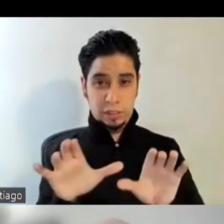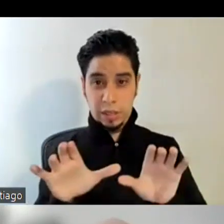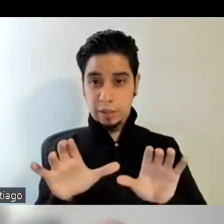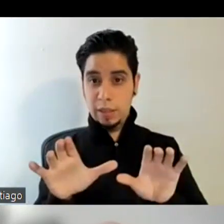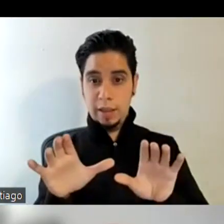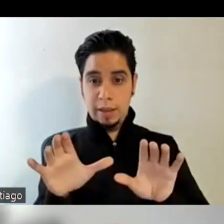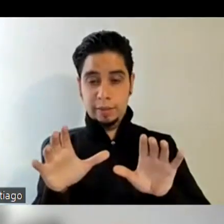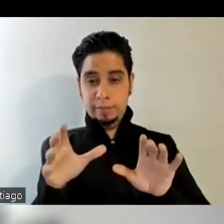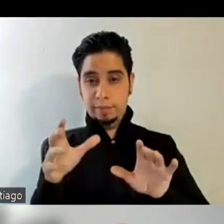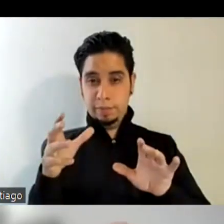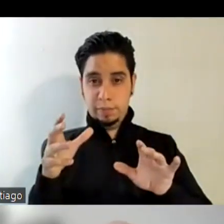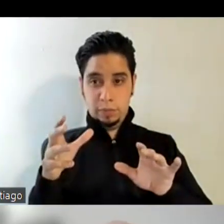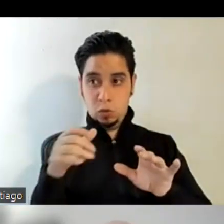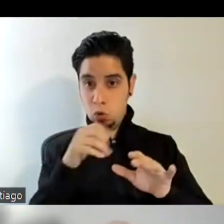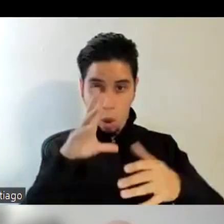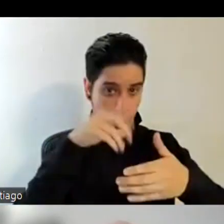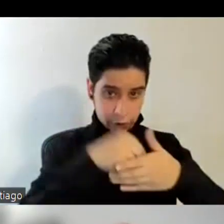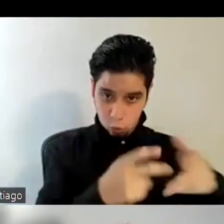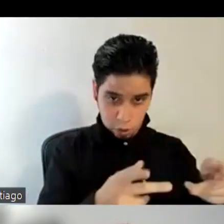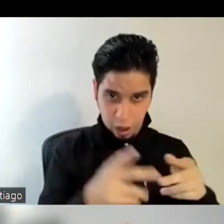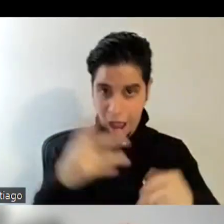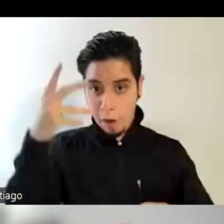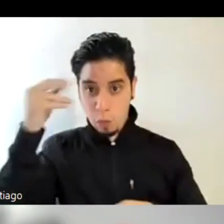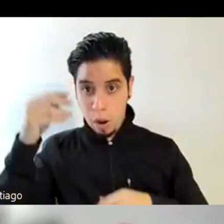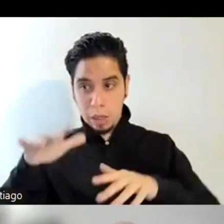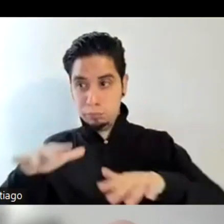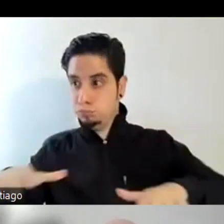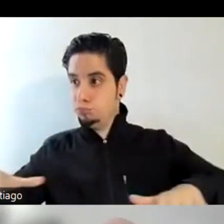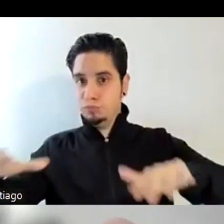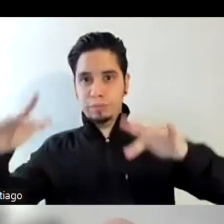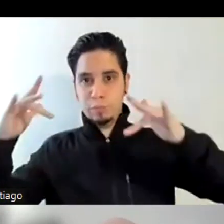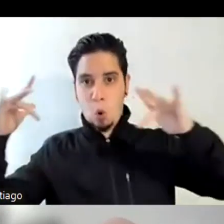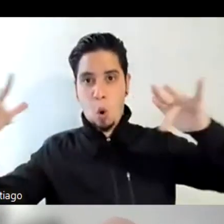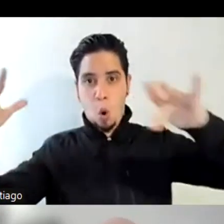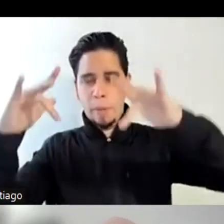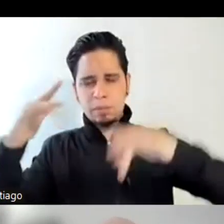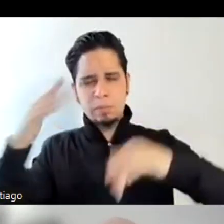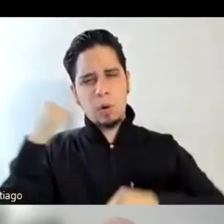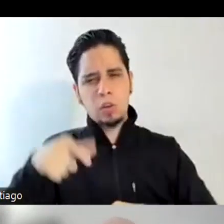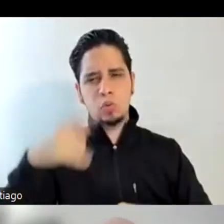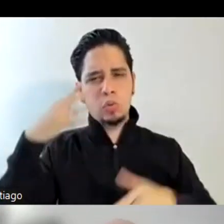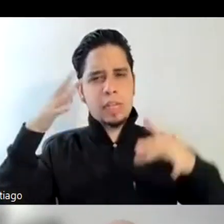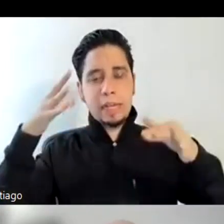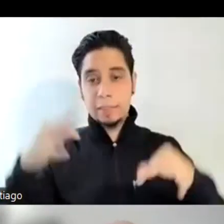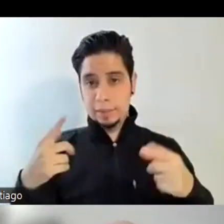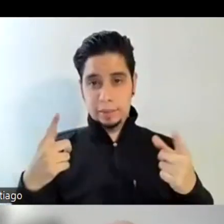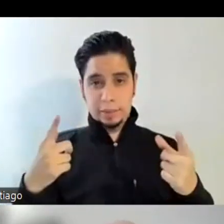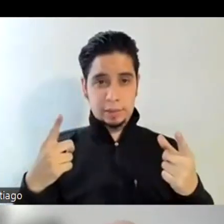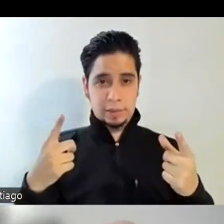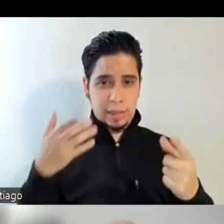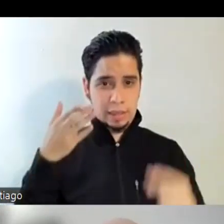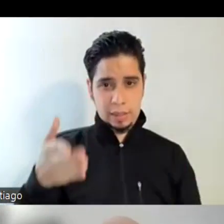O sea, la hace en este espacio al aire libre. ¿Por qué decides llegar al Arsenal de la